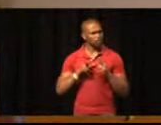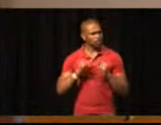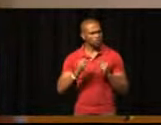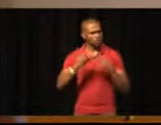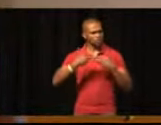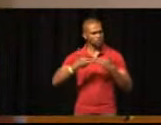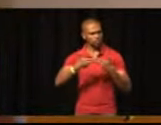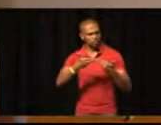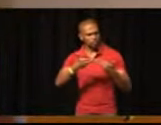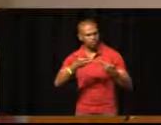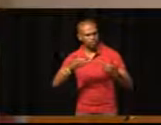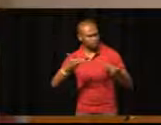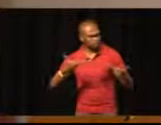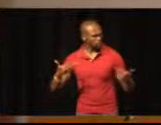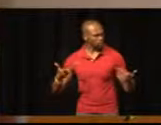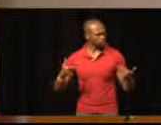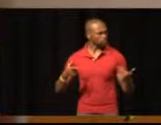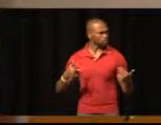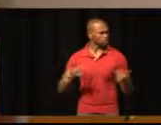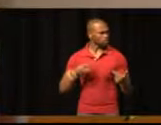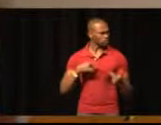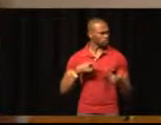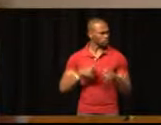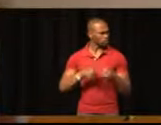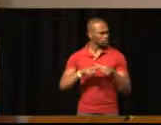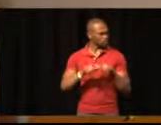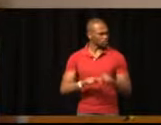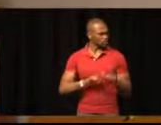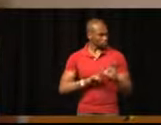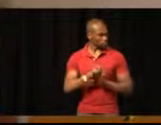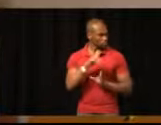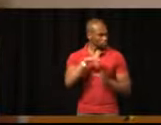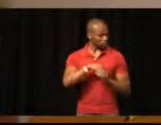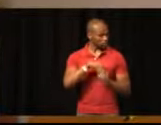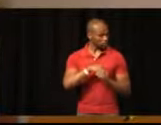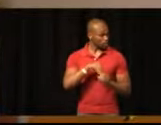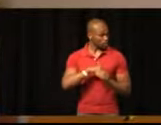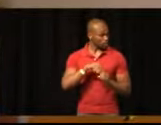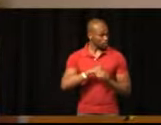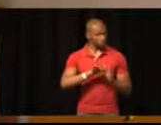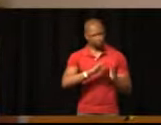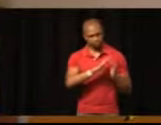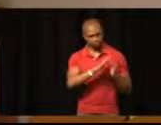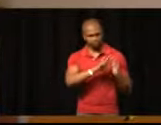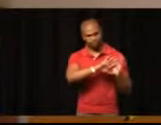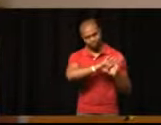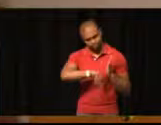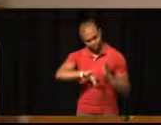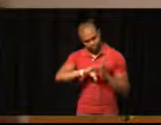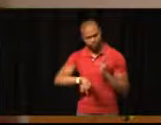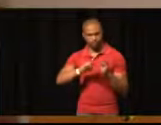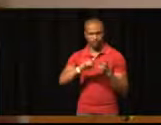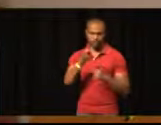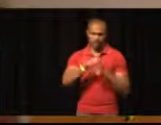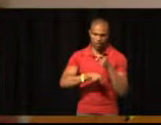Toda la maquinaria, entonces, que fue presentada en esta pregunta de